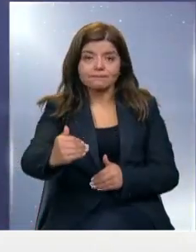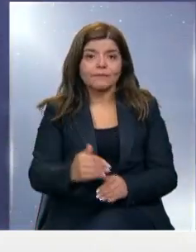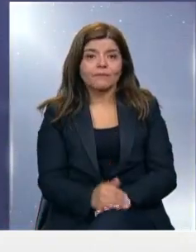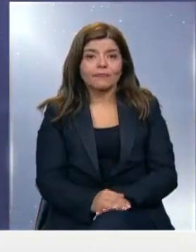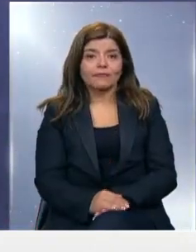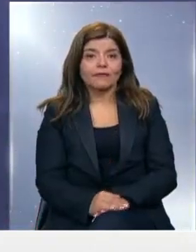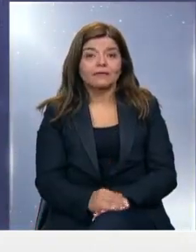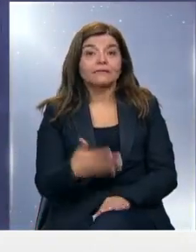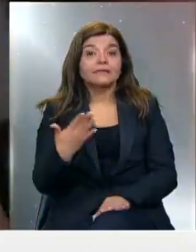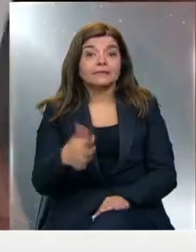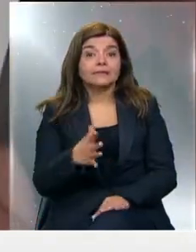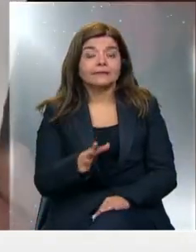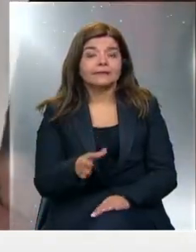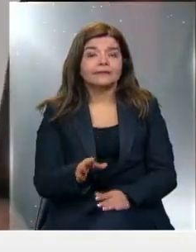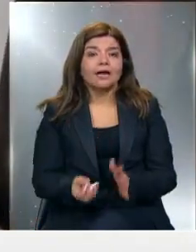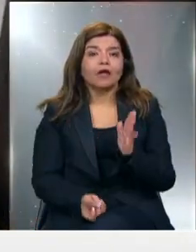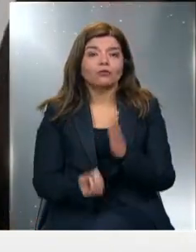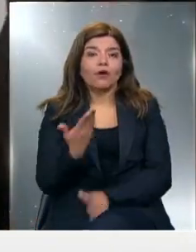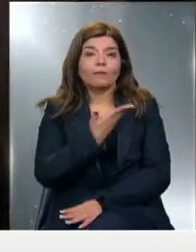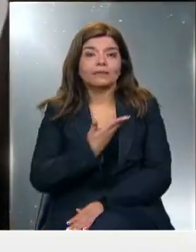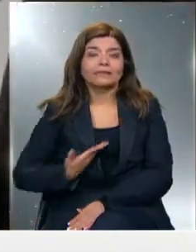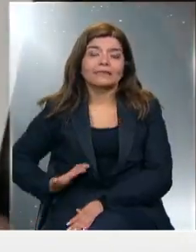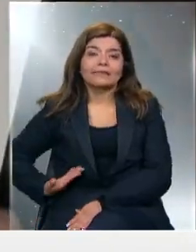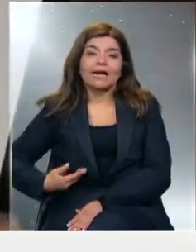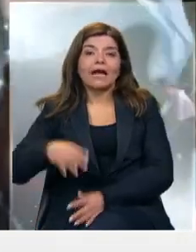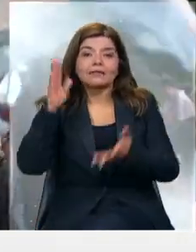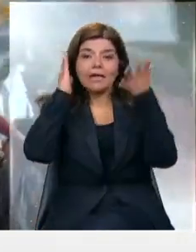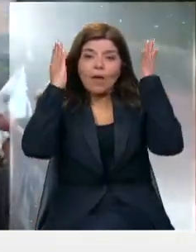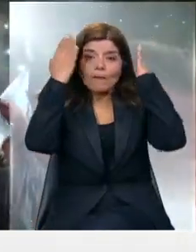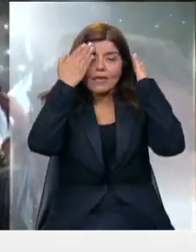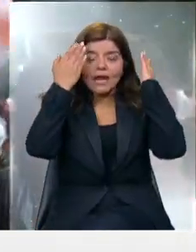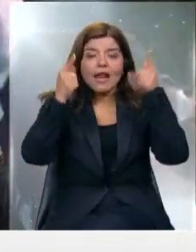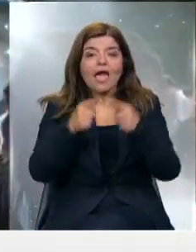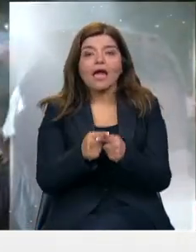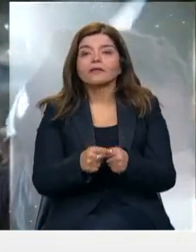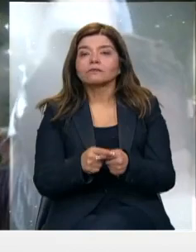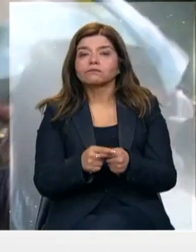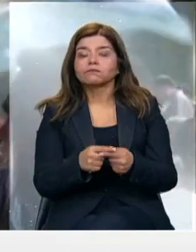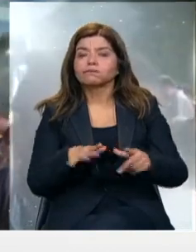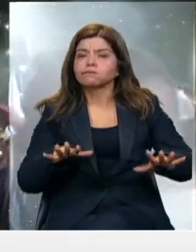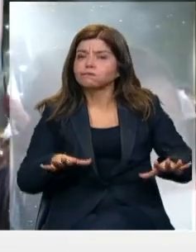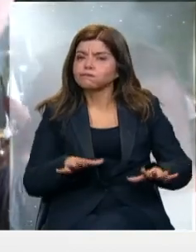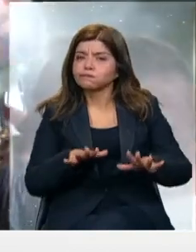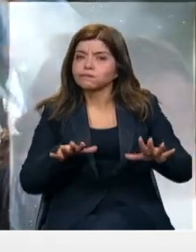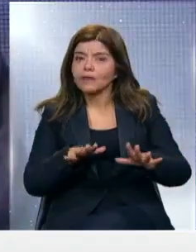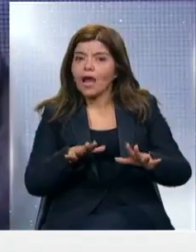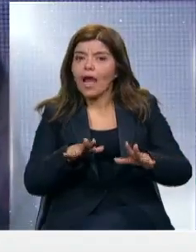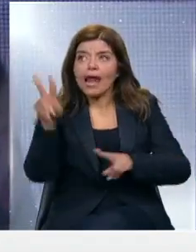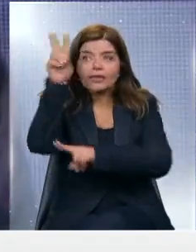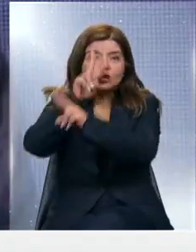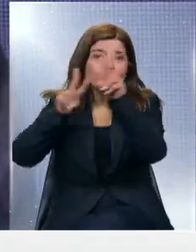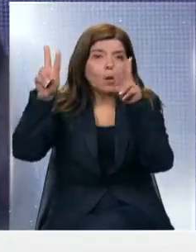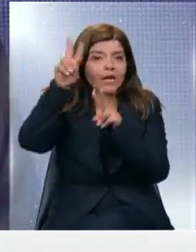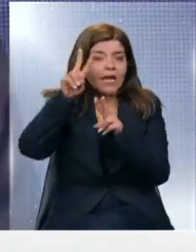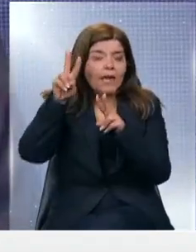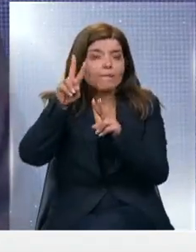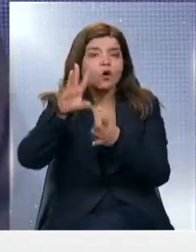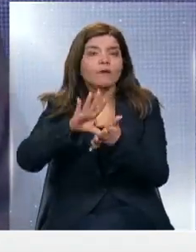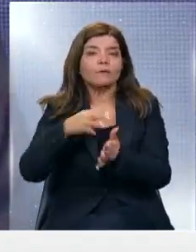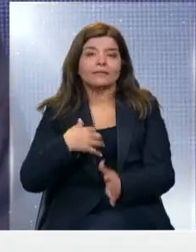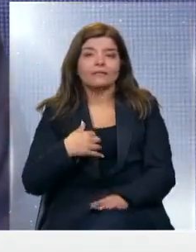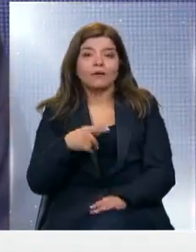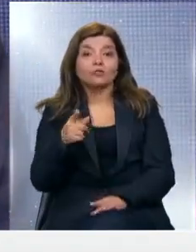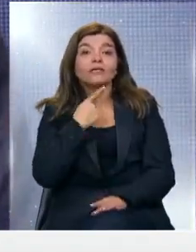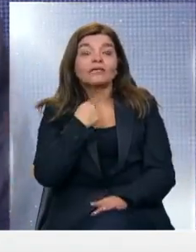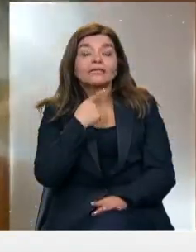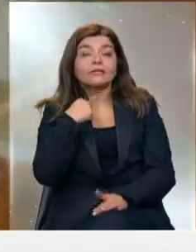El arribo de Javier Milei a la Casa Rosada podría influir fuertemente en el turismo desde el país trasandino. Esto debido a la intención del